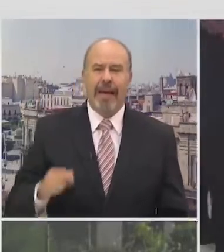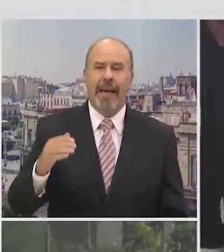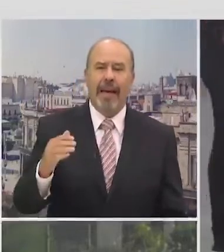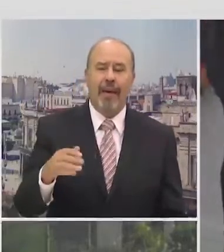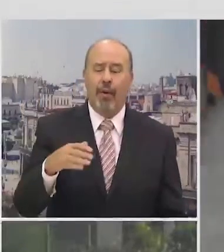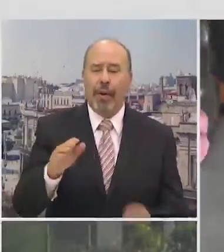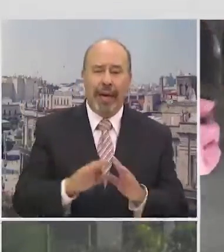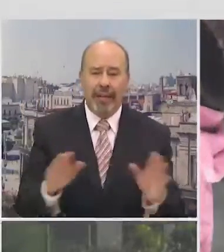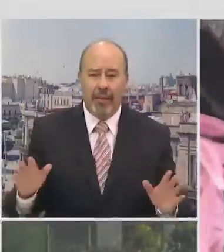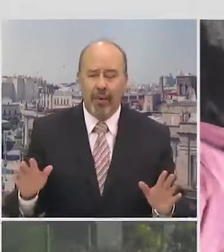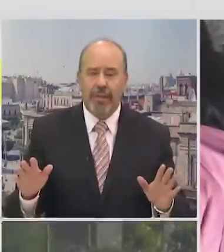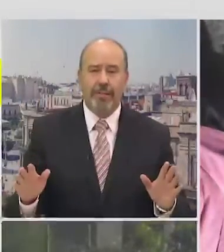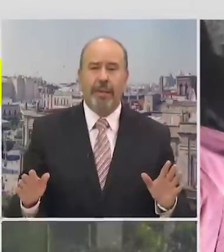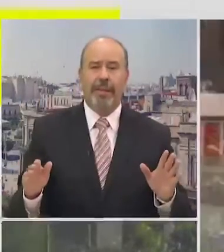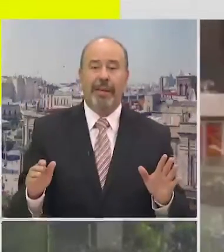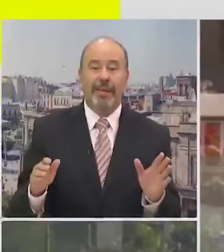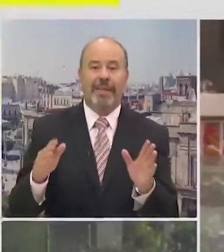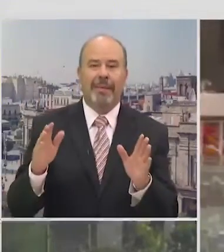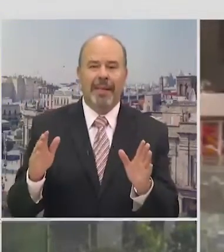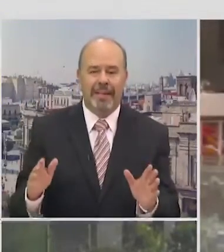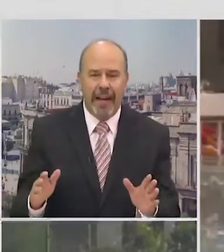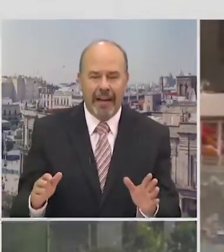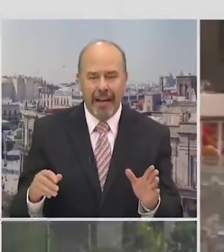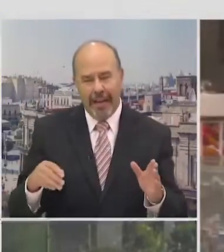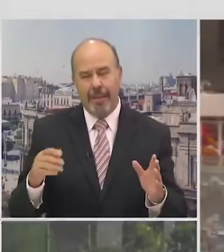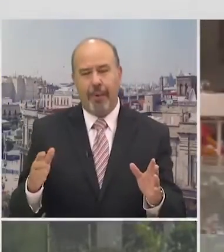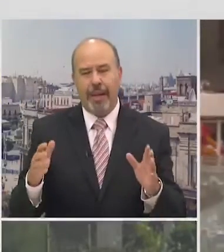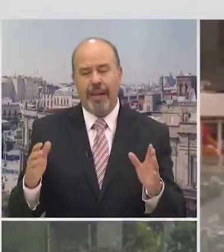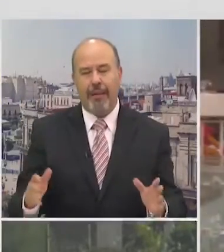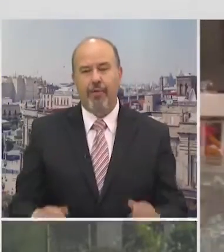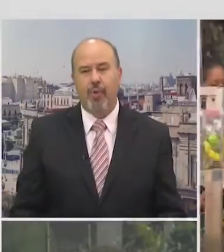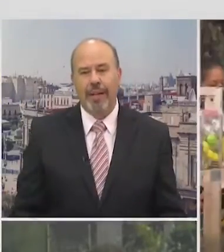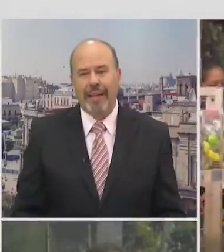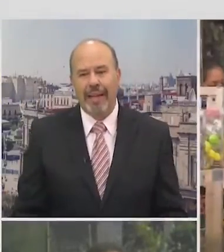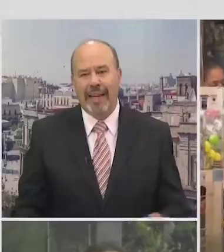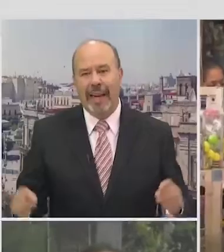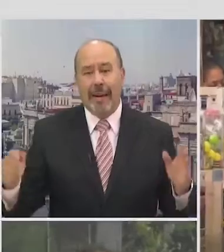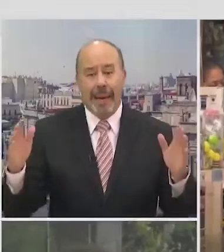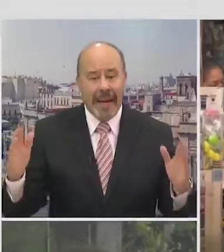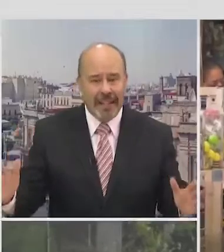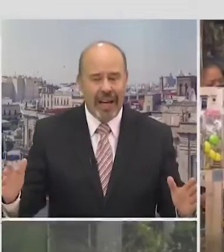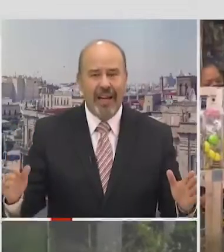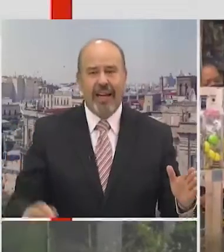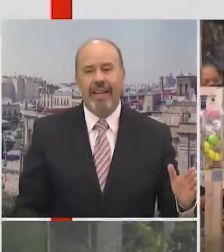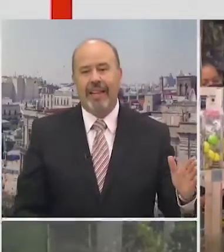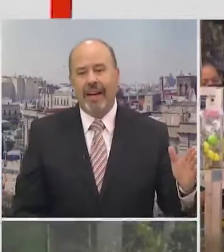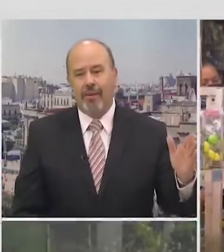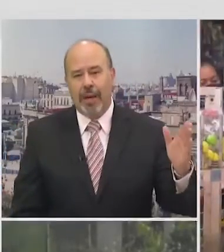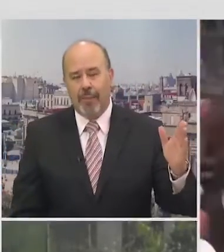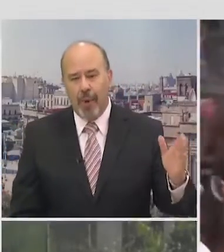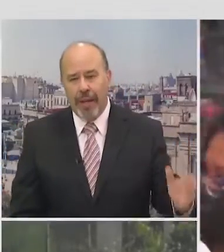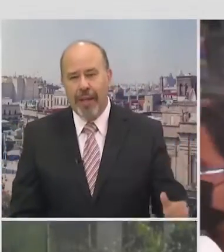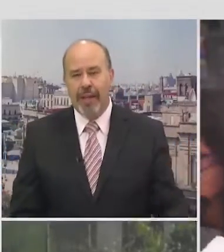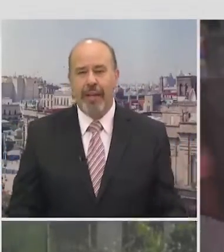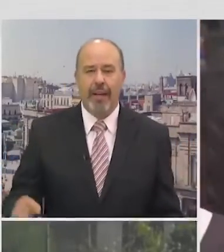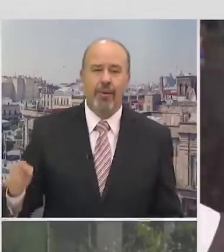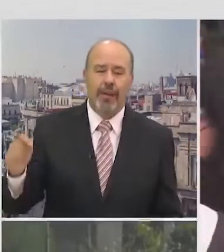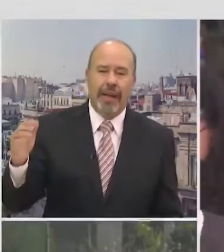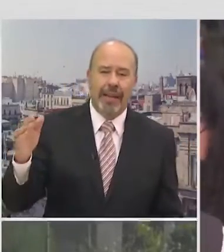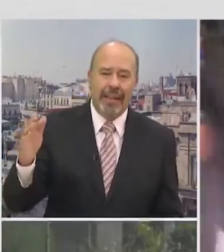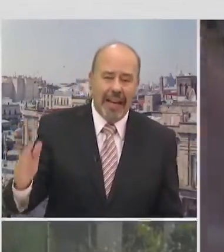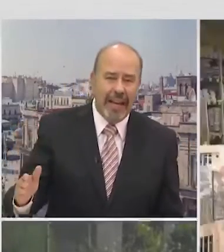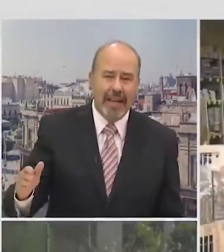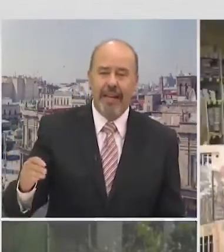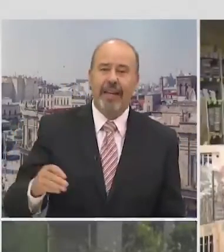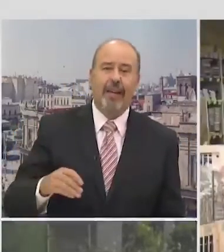que lo que hizo fue simplemente visibilizar y poder darnos cuenta de que la brecha entre los que pueden y los